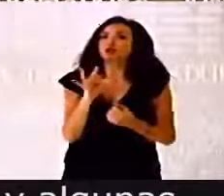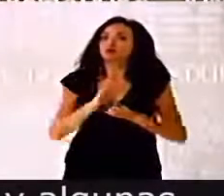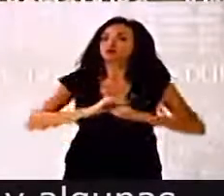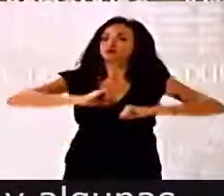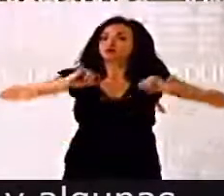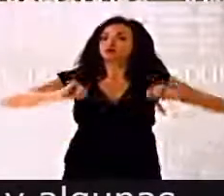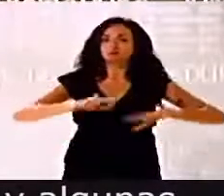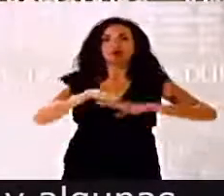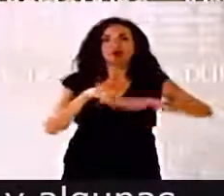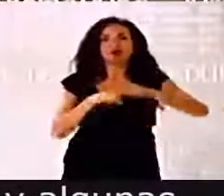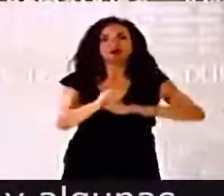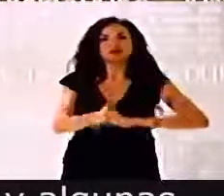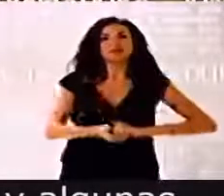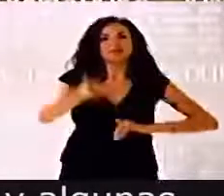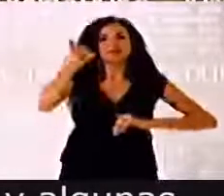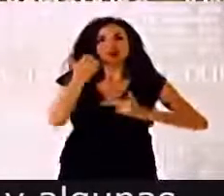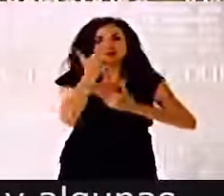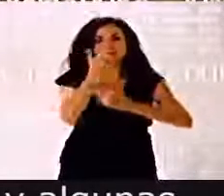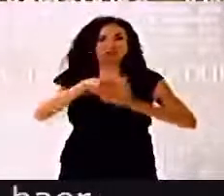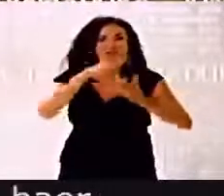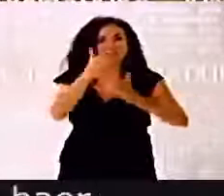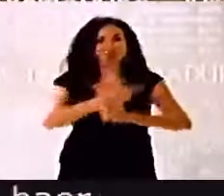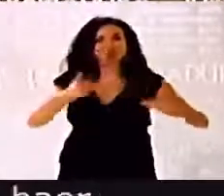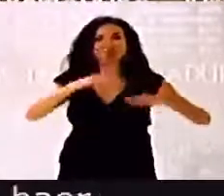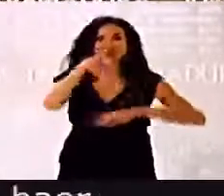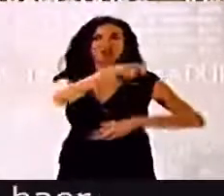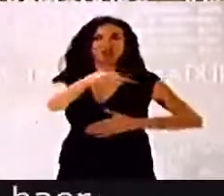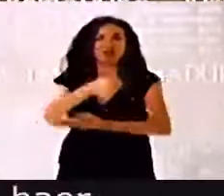los servicios públicos a los ciudadanos.